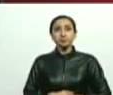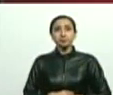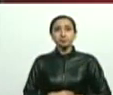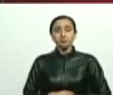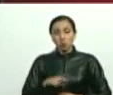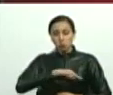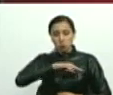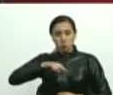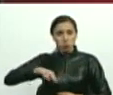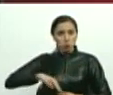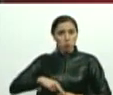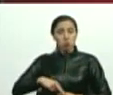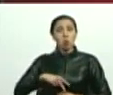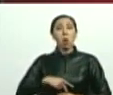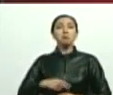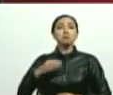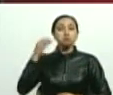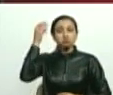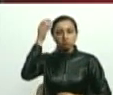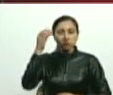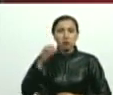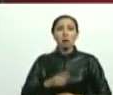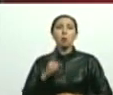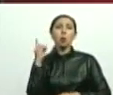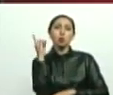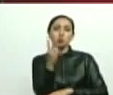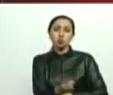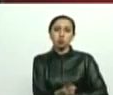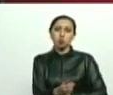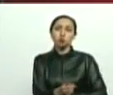Nosotros estamos procesando algunas denuncias todavía.